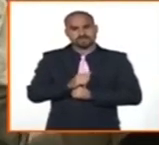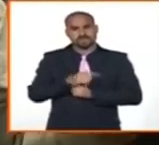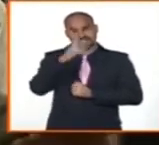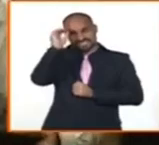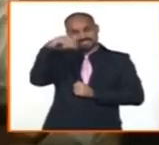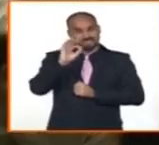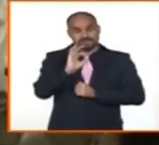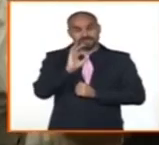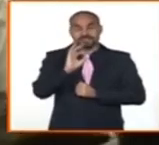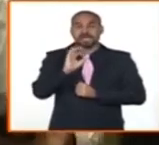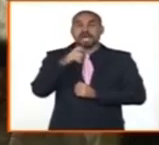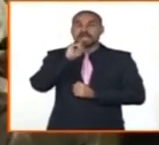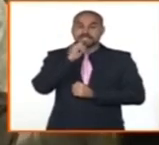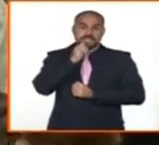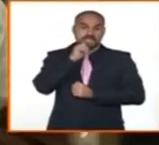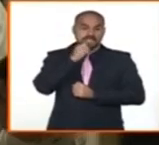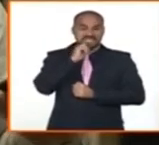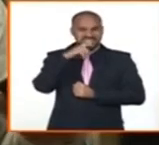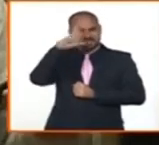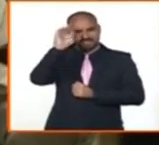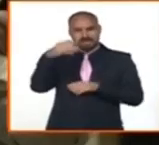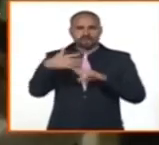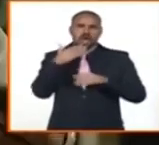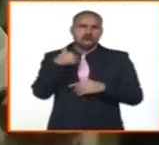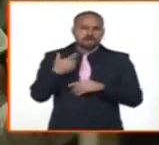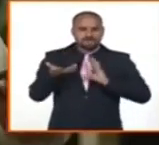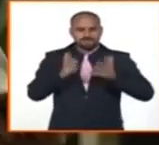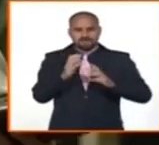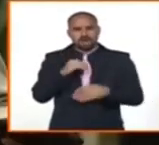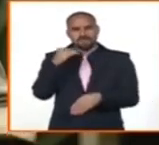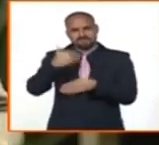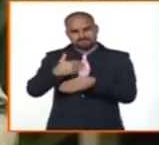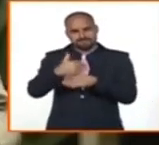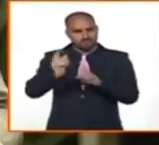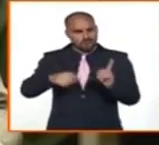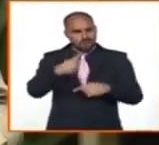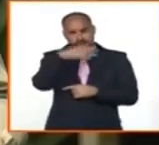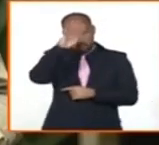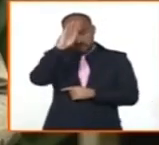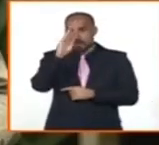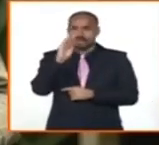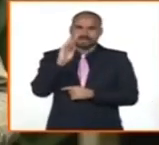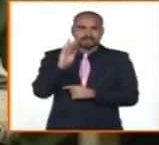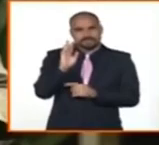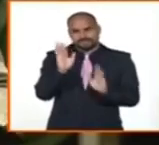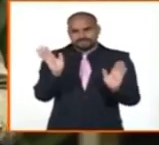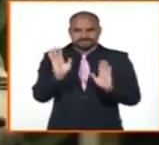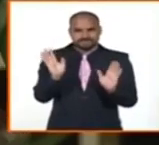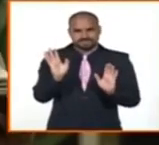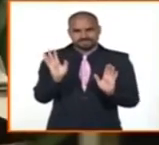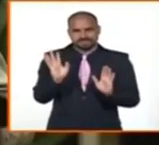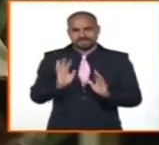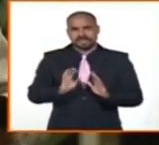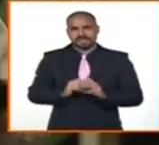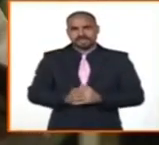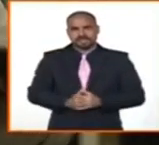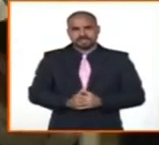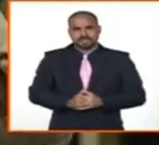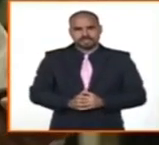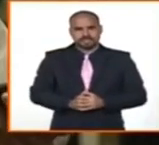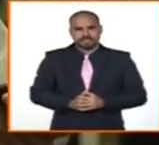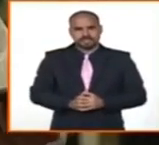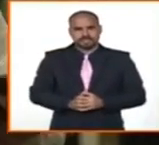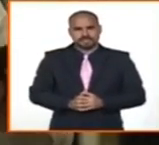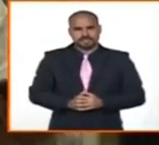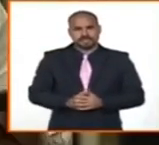Estados Unidos sobre procesos de bloqueo, desinformación, etcétera, hay todo un bagaje acumulado. En todo caso, parecería que en el momento en el